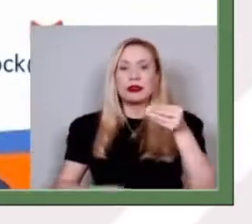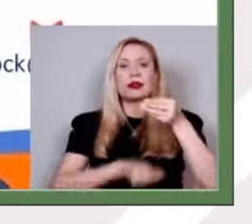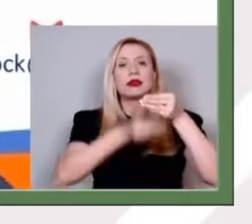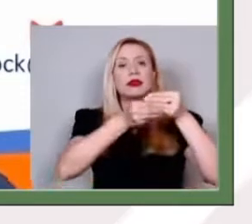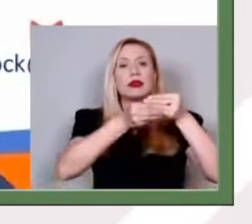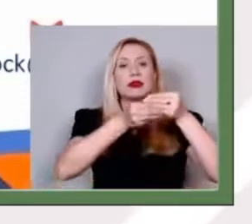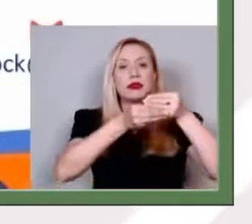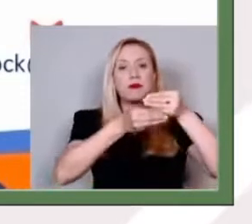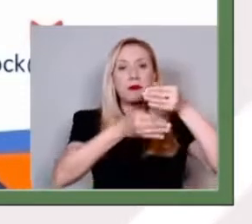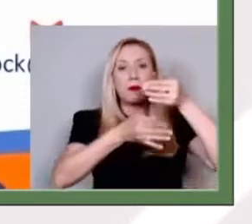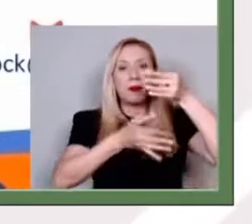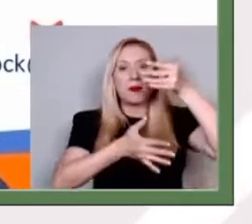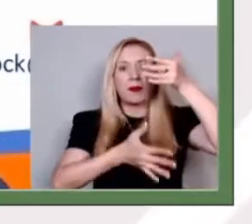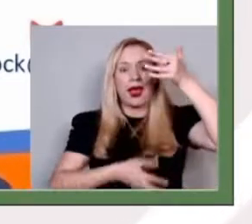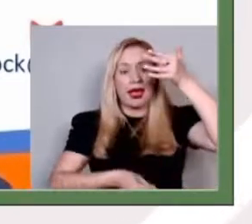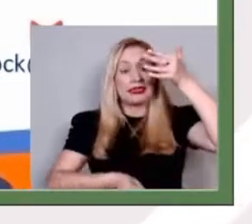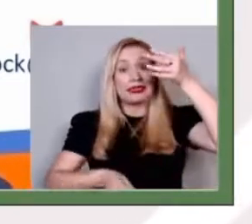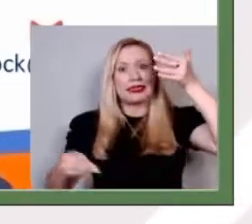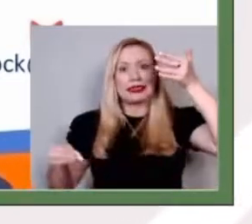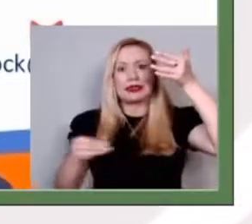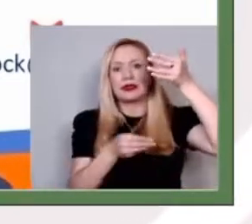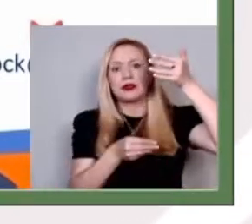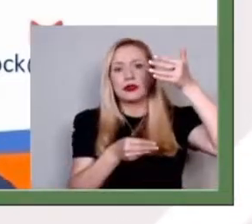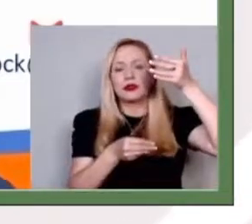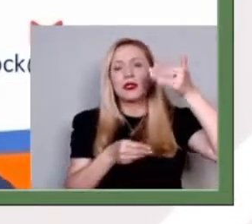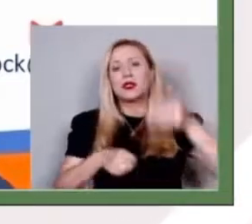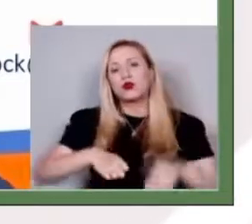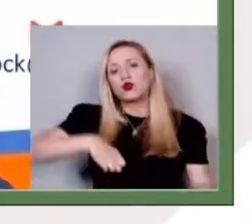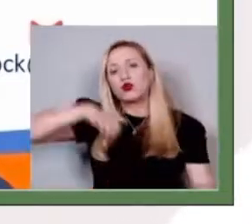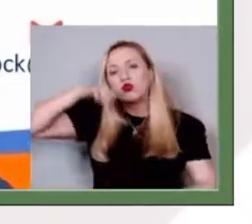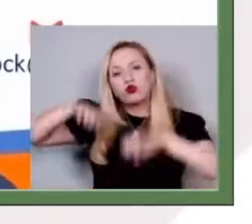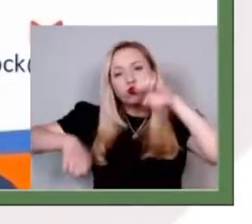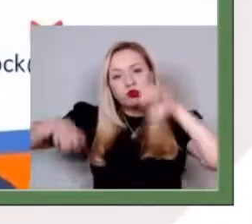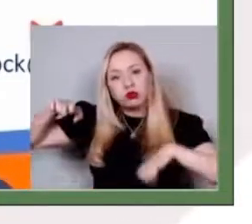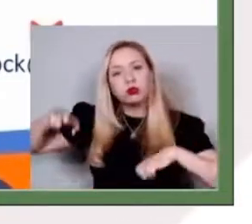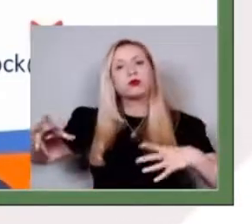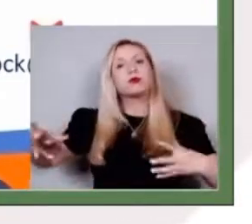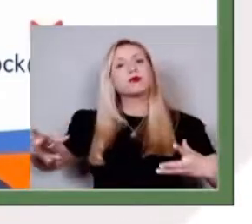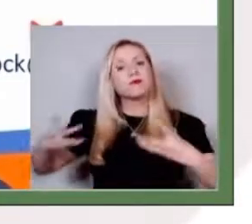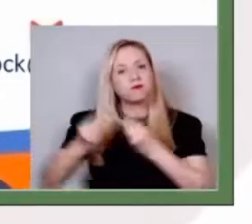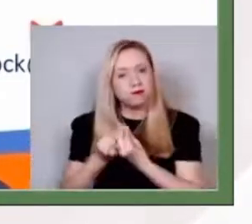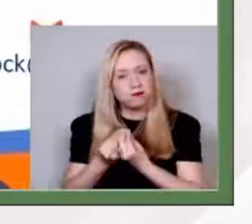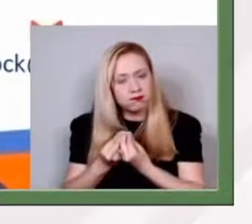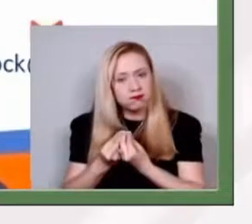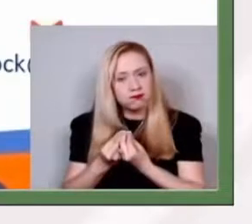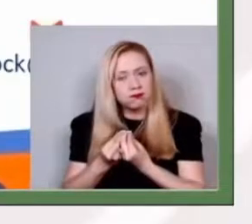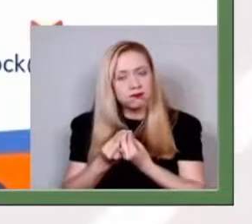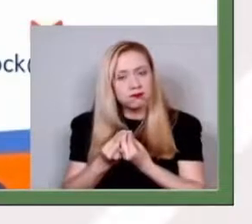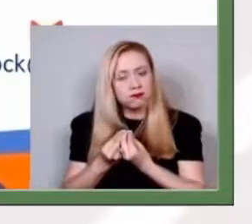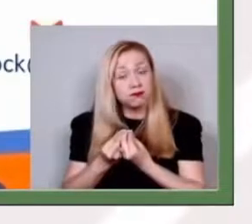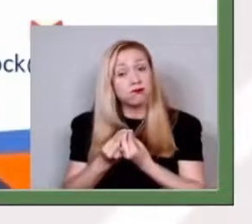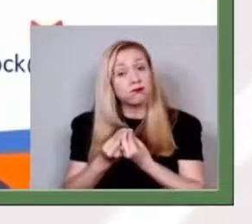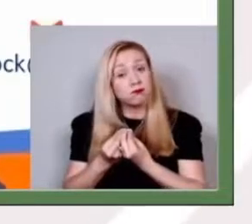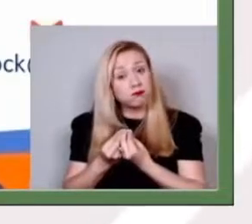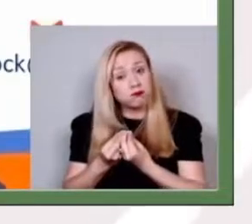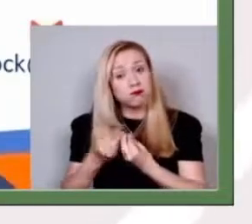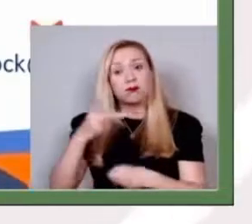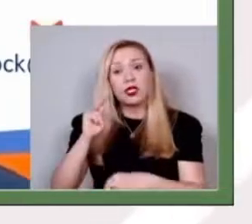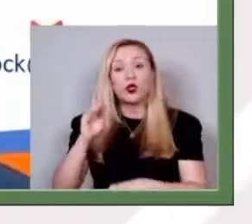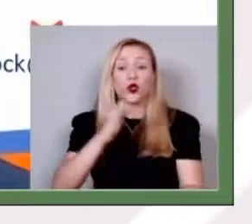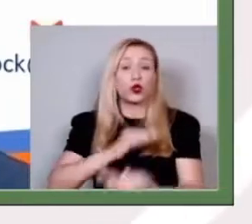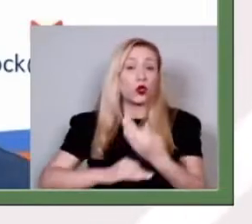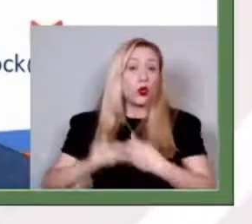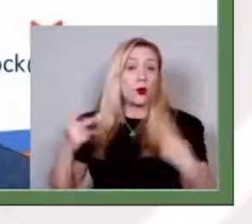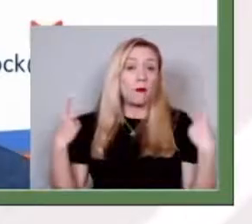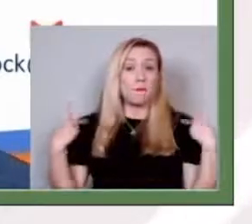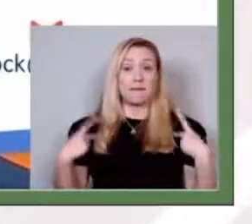ciertas discapacidades que son inherentes a la persona mayor, aunque no en la generalidad todas las personas mayores van